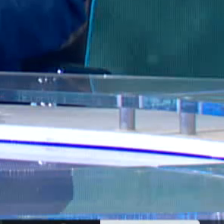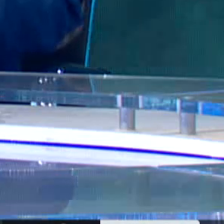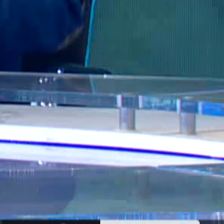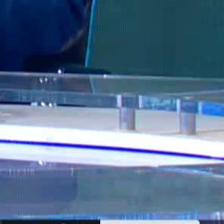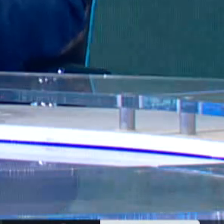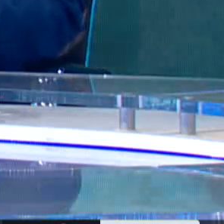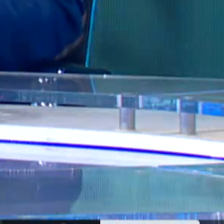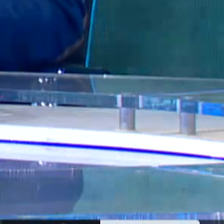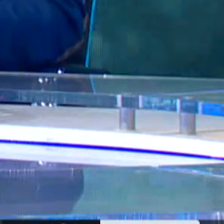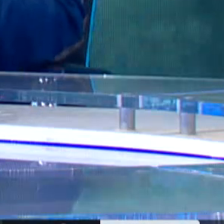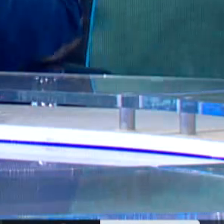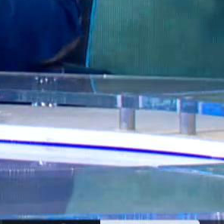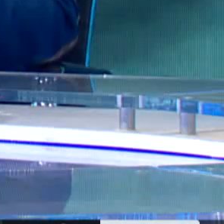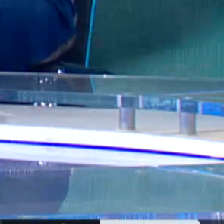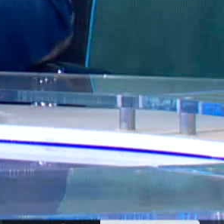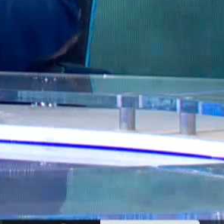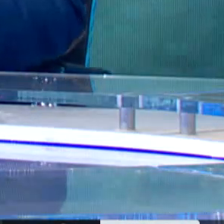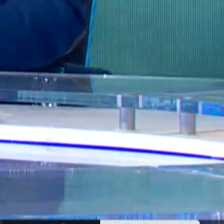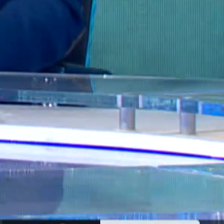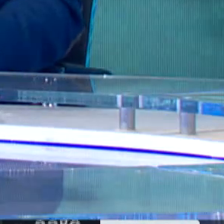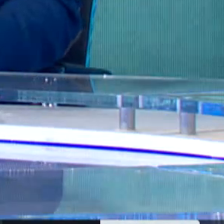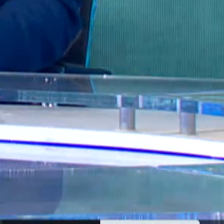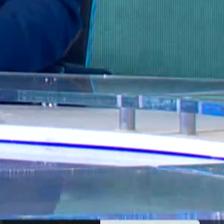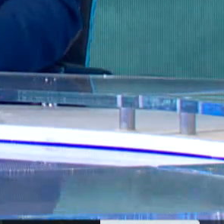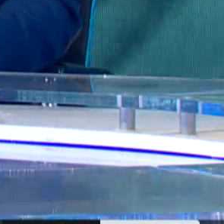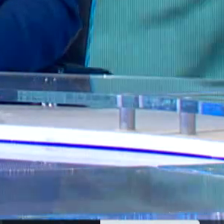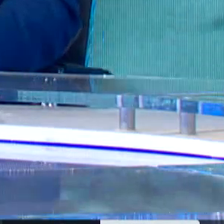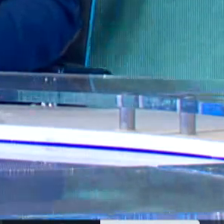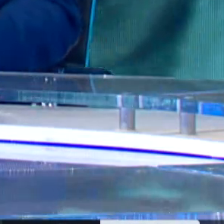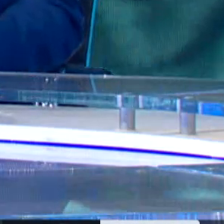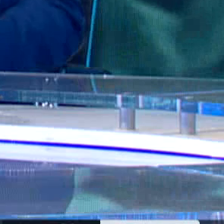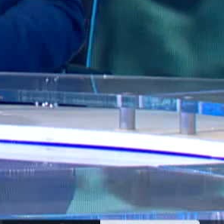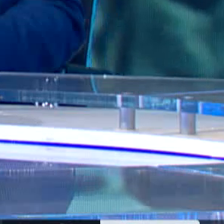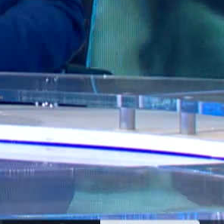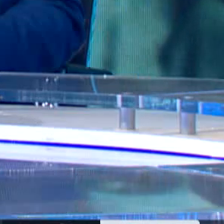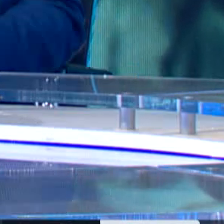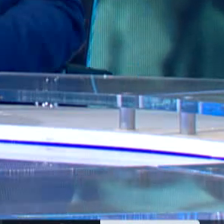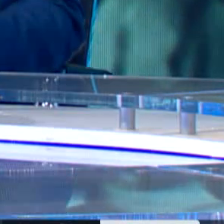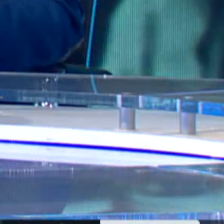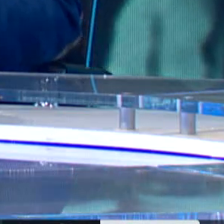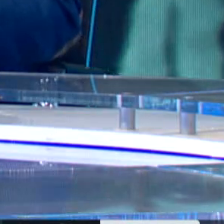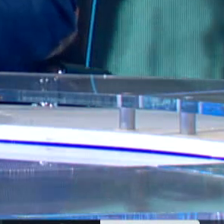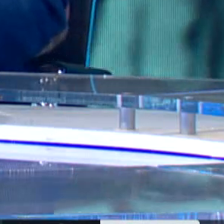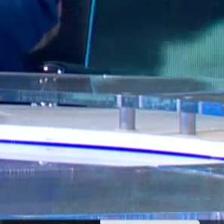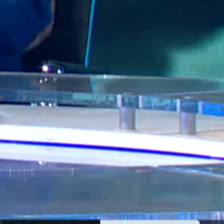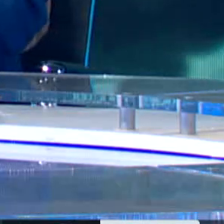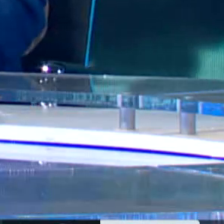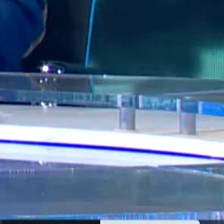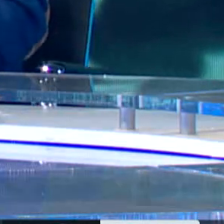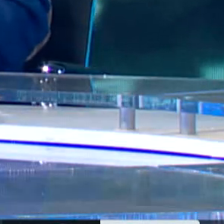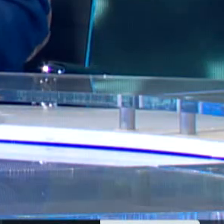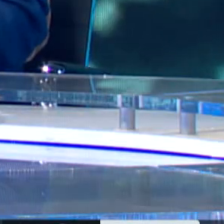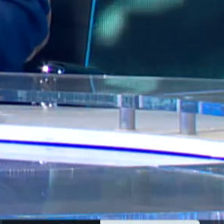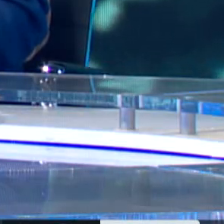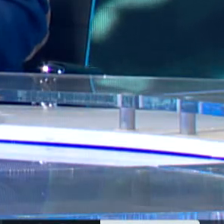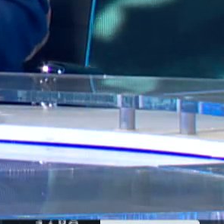Jueves es el Día Internacional del Holocausto y estamos con un invitado, Silvia. A propósito de lo que fue justamente la liberación del campo de concentración de Auschwitz por